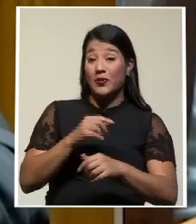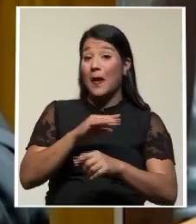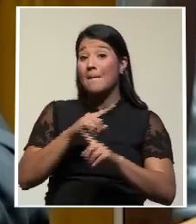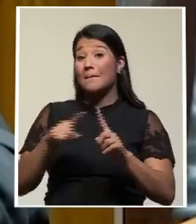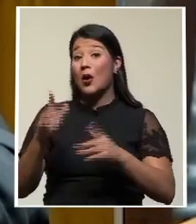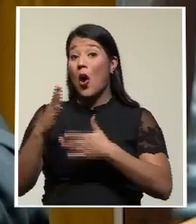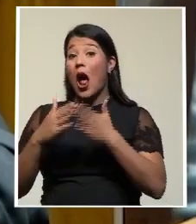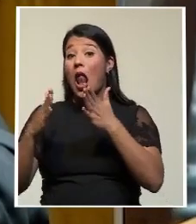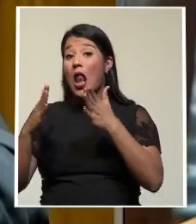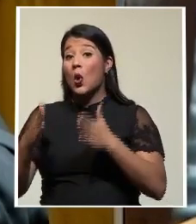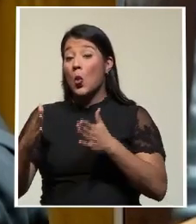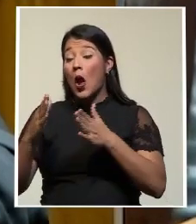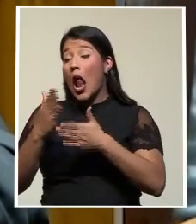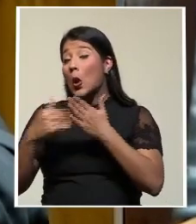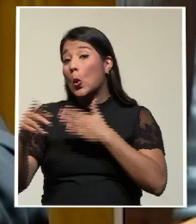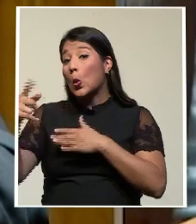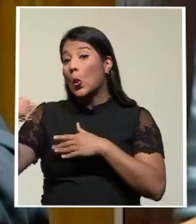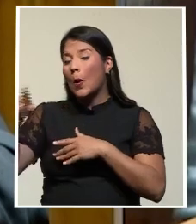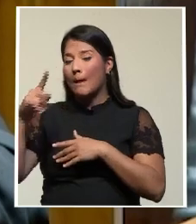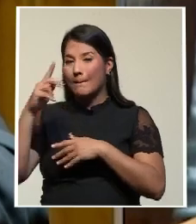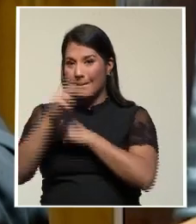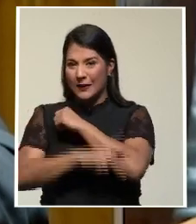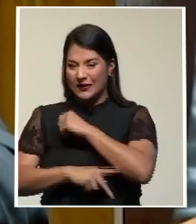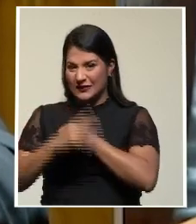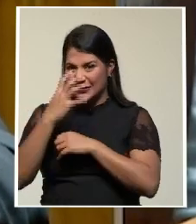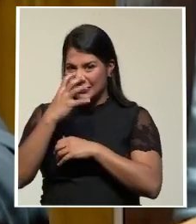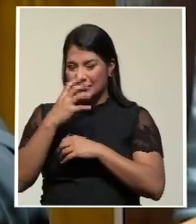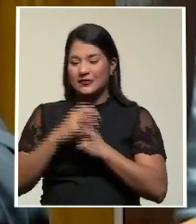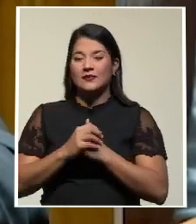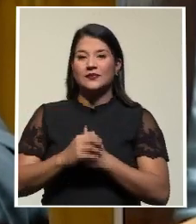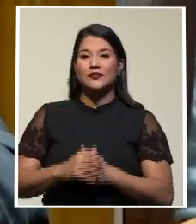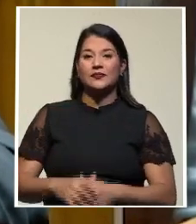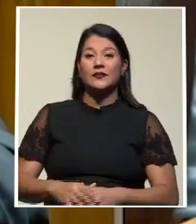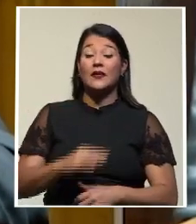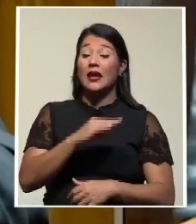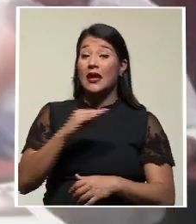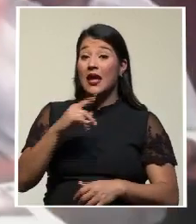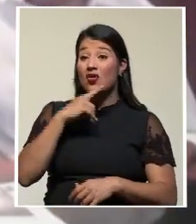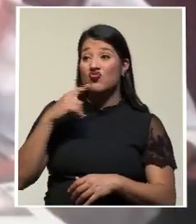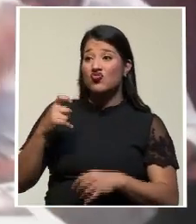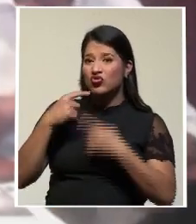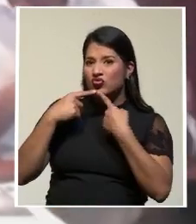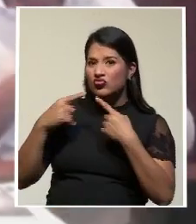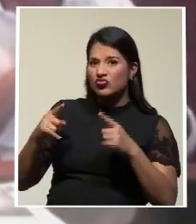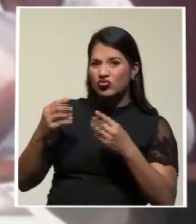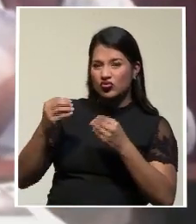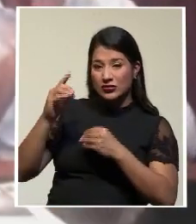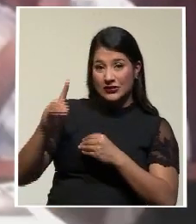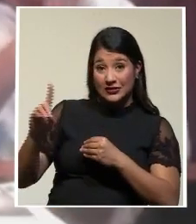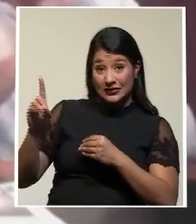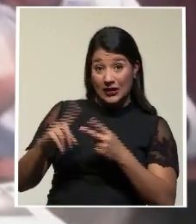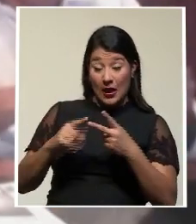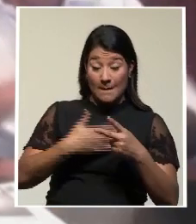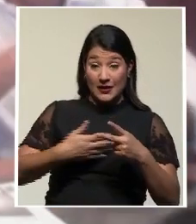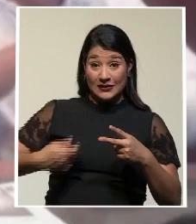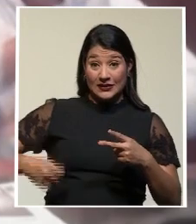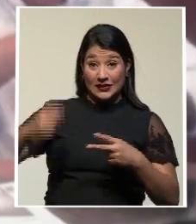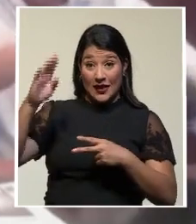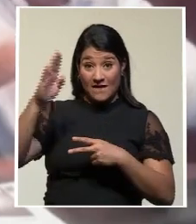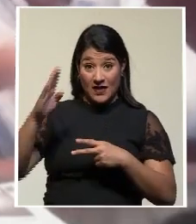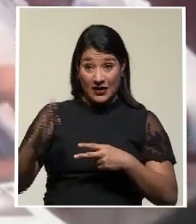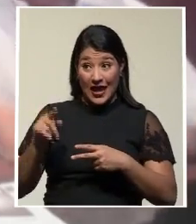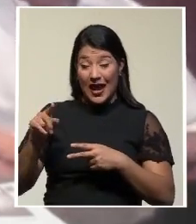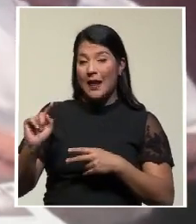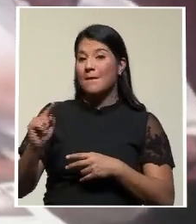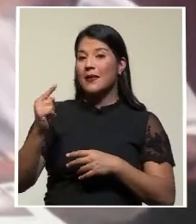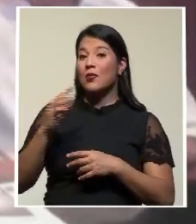El embajador ruso ante Naciones Unidas denunció una medida claramente discriminatoria. Mientras que el presidente brasileño Jair Bolsonaro, que será el